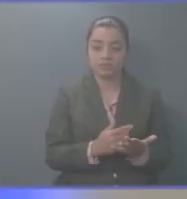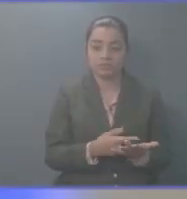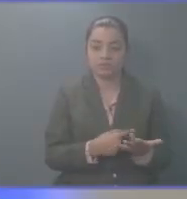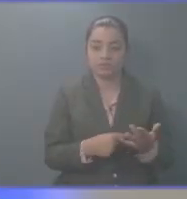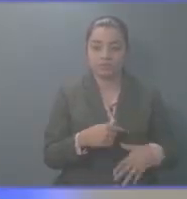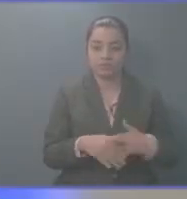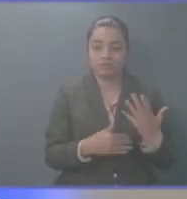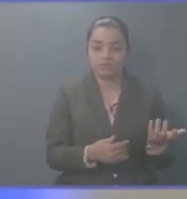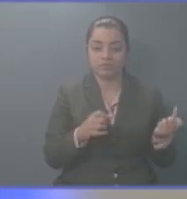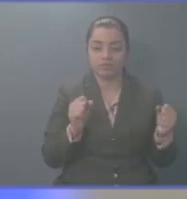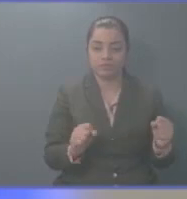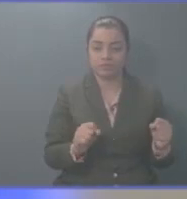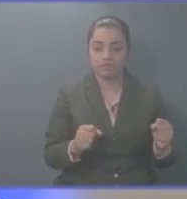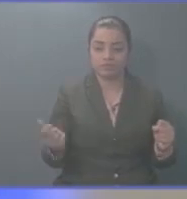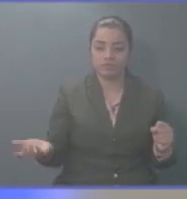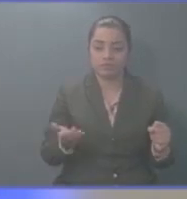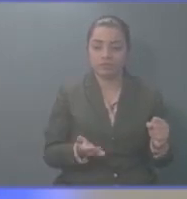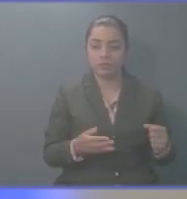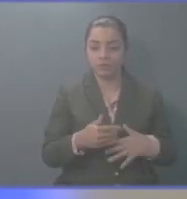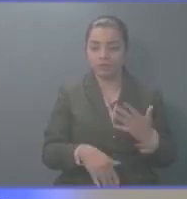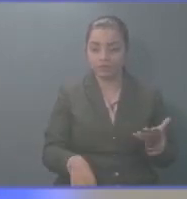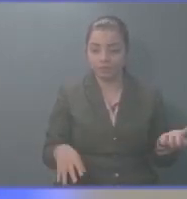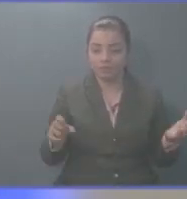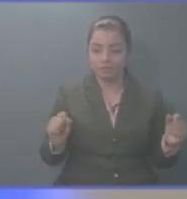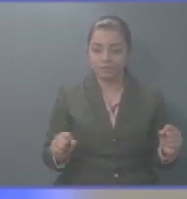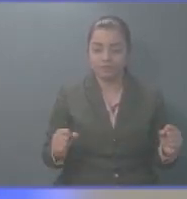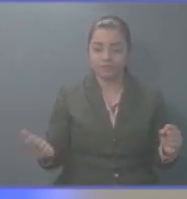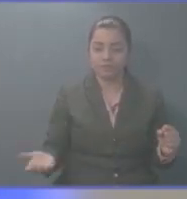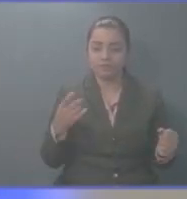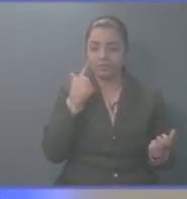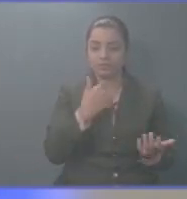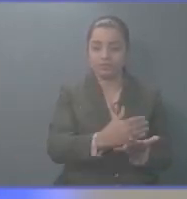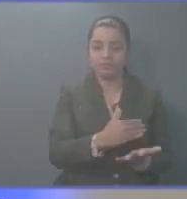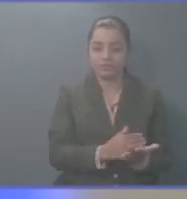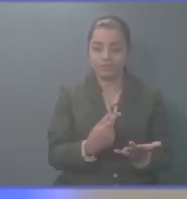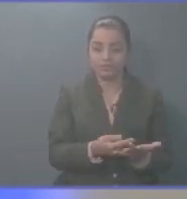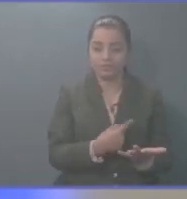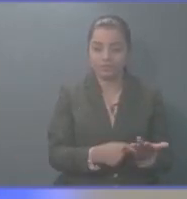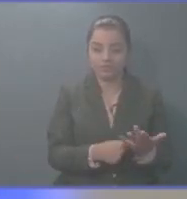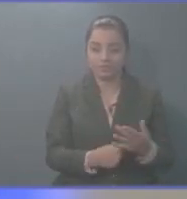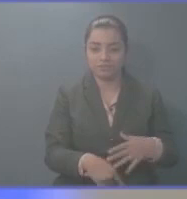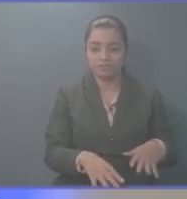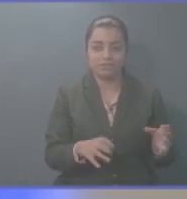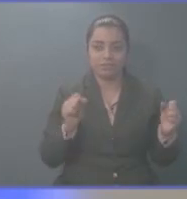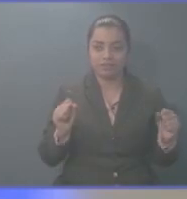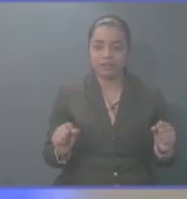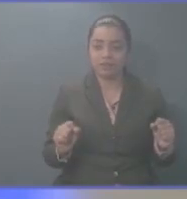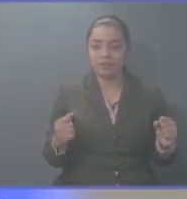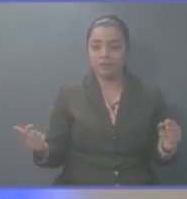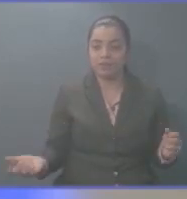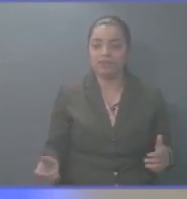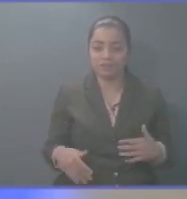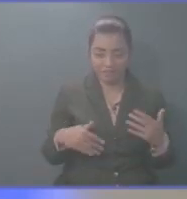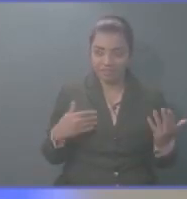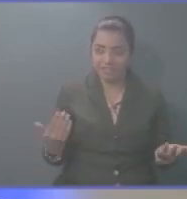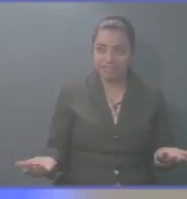tema de la interpelación al presidente de ANDA, precisamente yo se la cité y le dije, una política europea expresa textualmente eso. Y él me dijo,